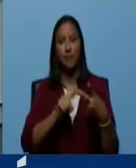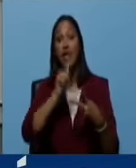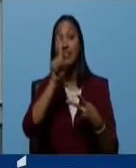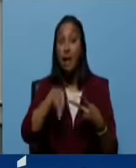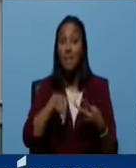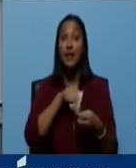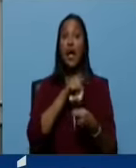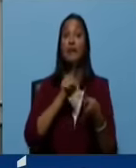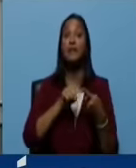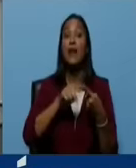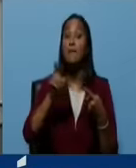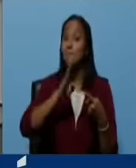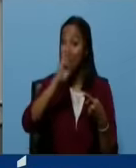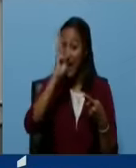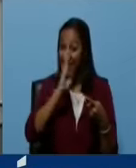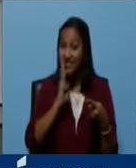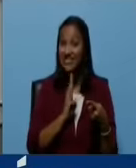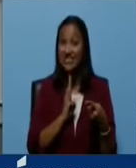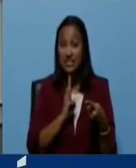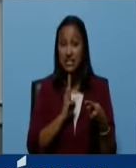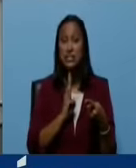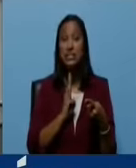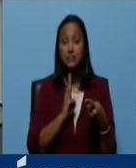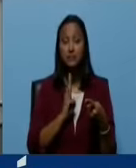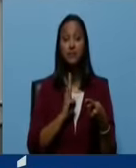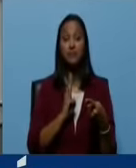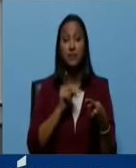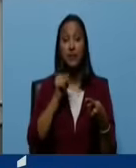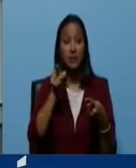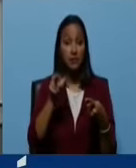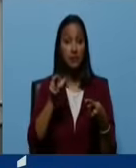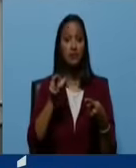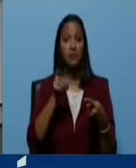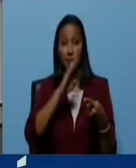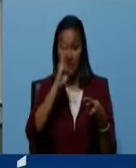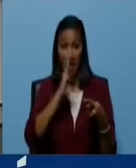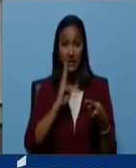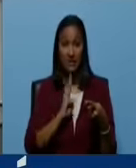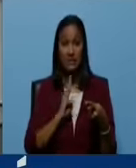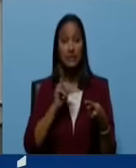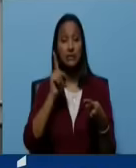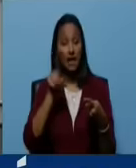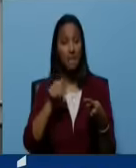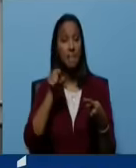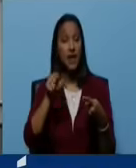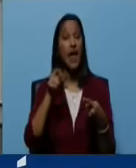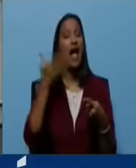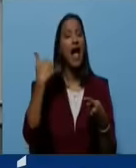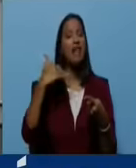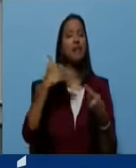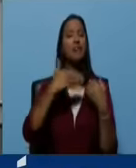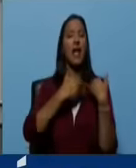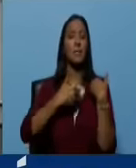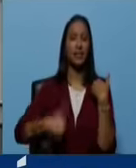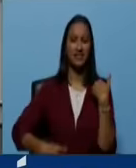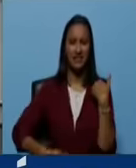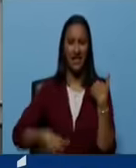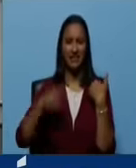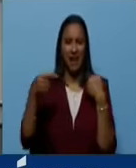Jair Bolsonaro, miembro, vean esto, ahí sí es bueno, ¿no? cuando la extrema